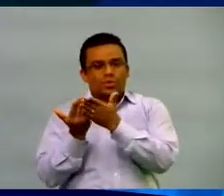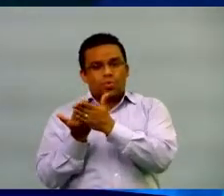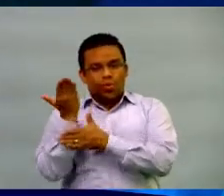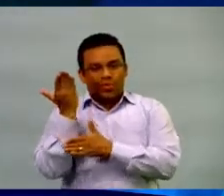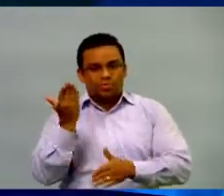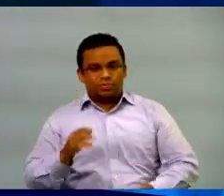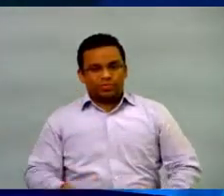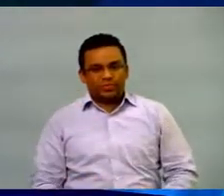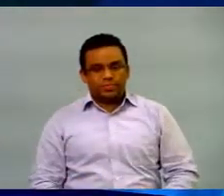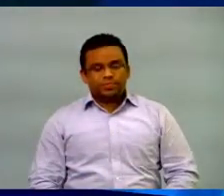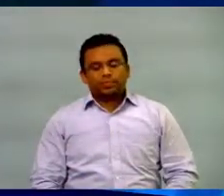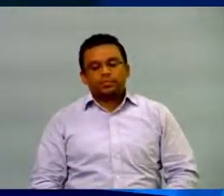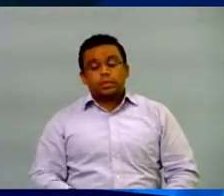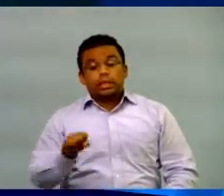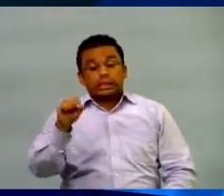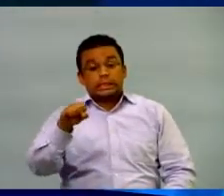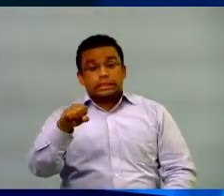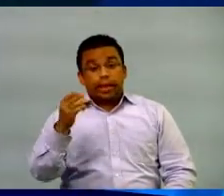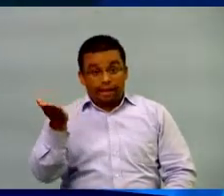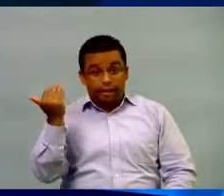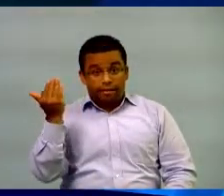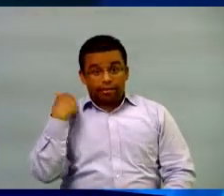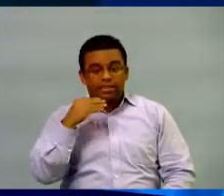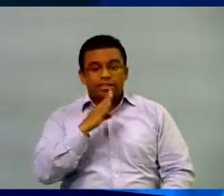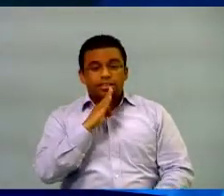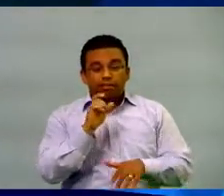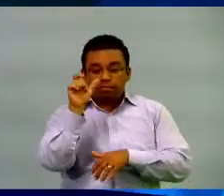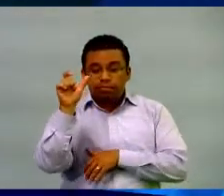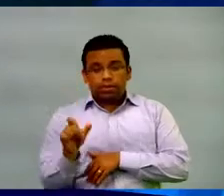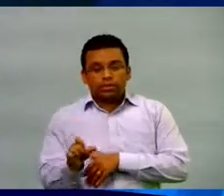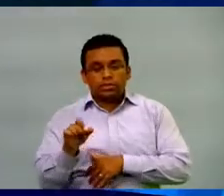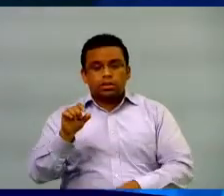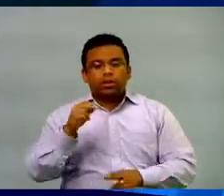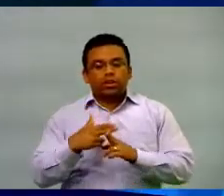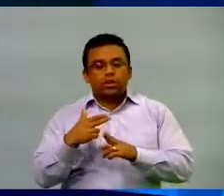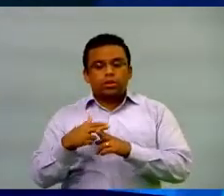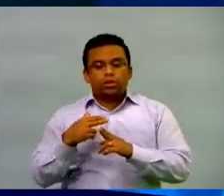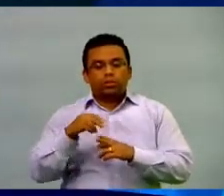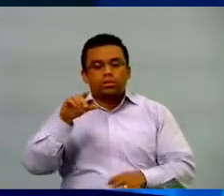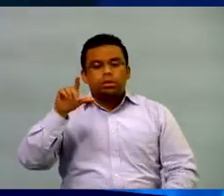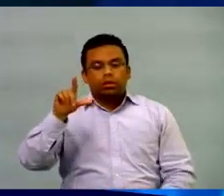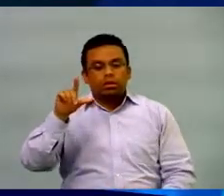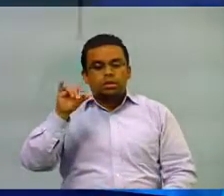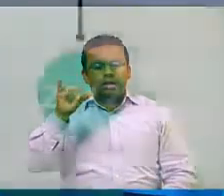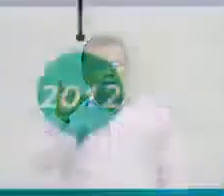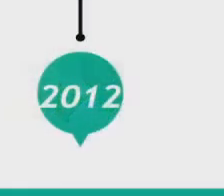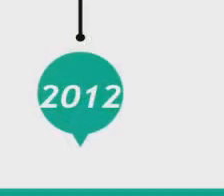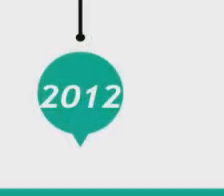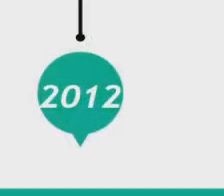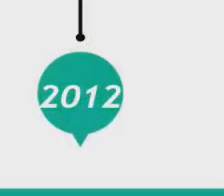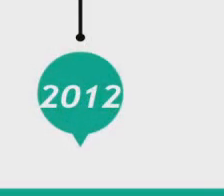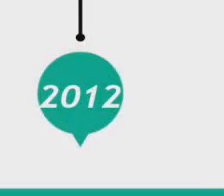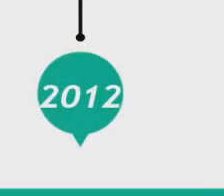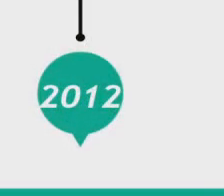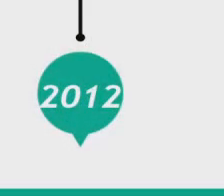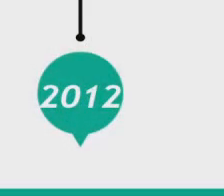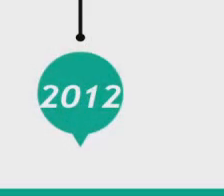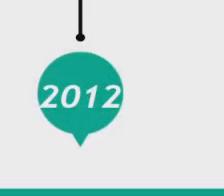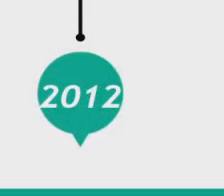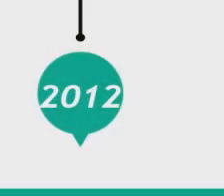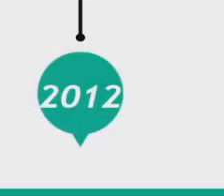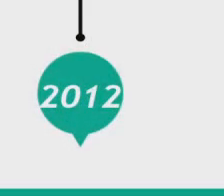Recordar un poco lo que decía el fundador de todo este movimiento, GNU o Linux, que el conocimiento y el proceso cognoscitivo son